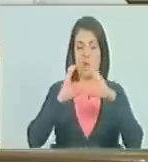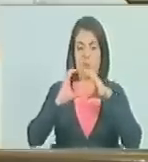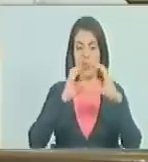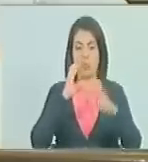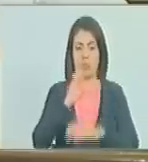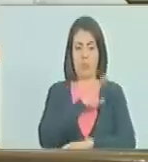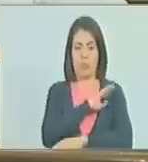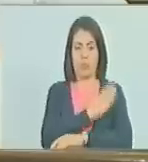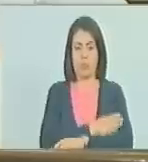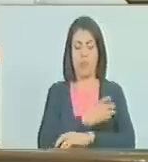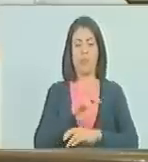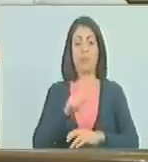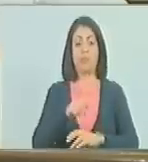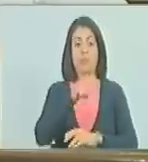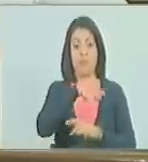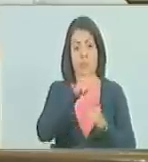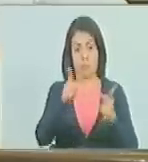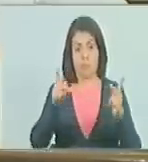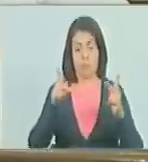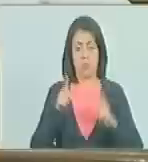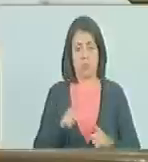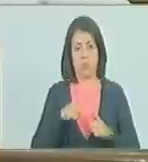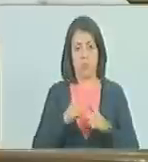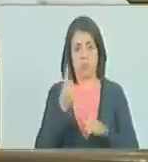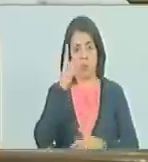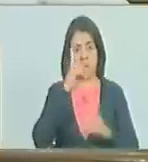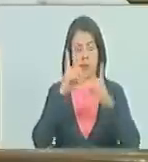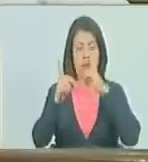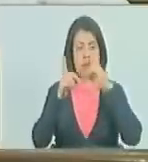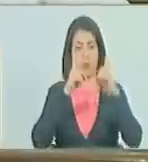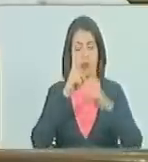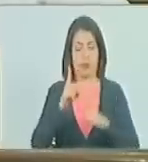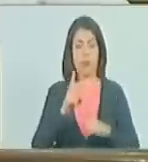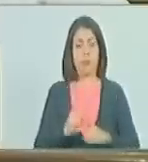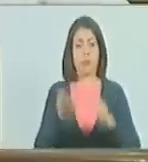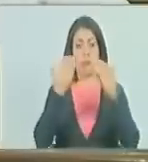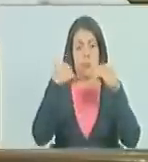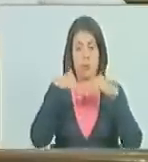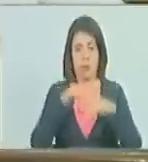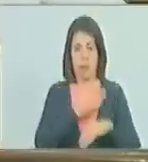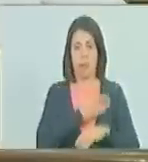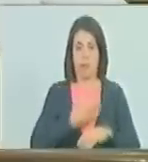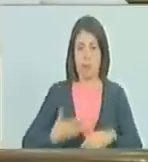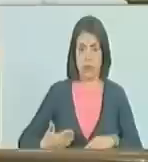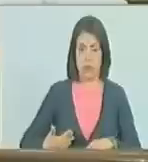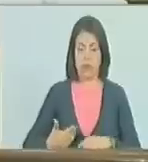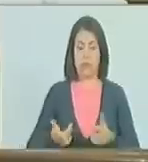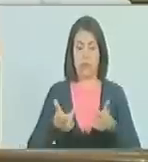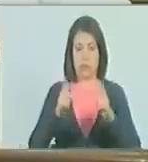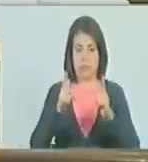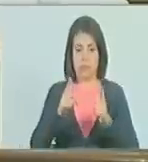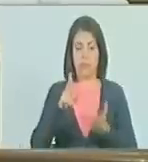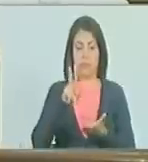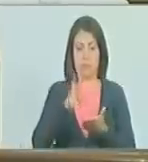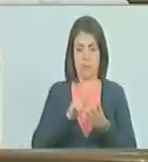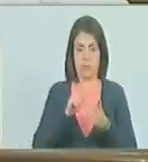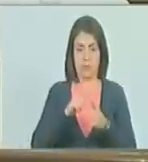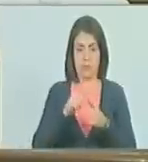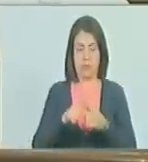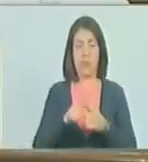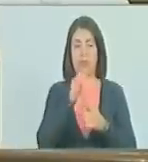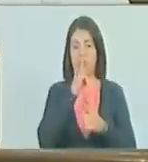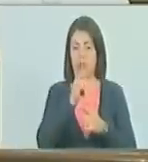Comunicación del Poder Popular a los efectos de su primera discusión. Seguidamente, el presidente otorgó el derecho de palabra para